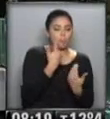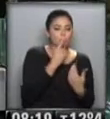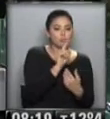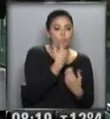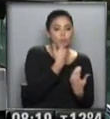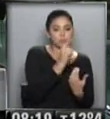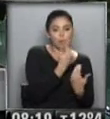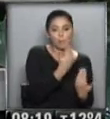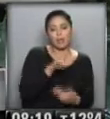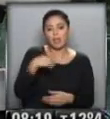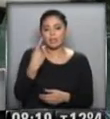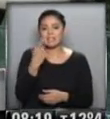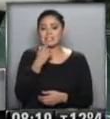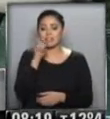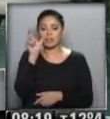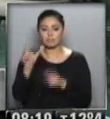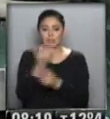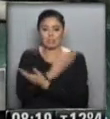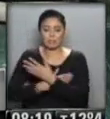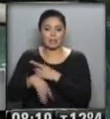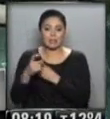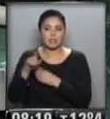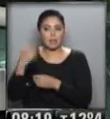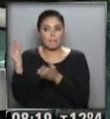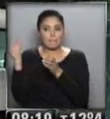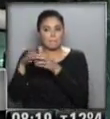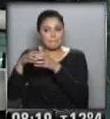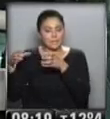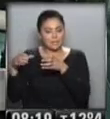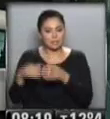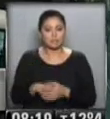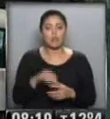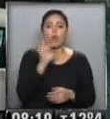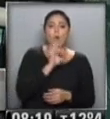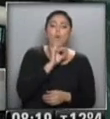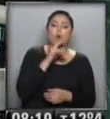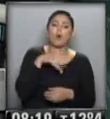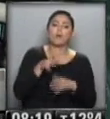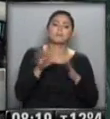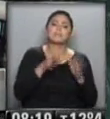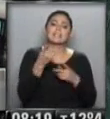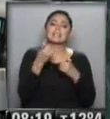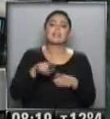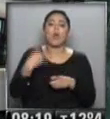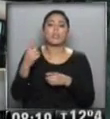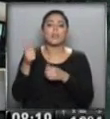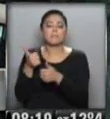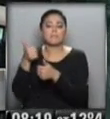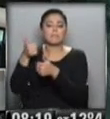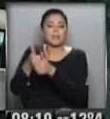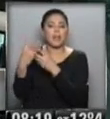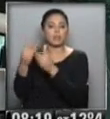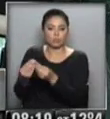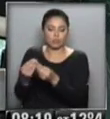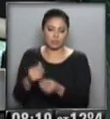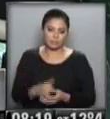desarrollar un trabajador o porque a veces necesitan algún asistente que les dé una mano en alguna de las